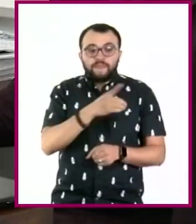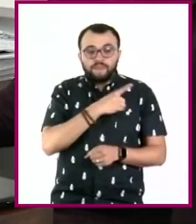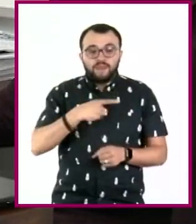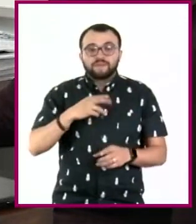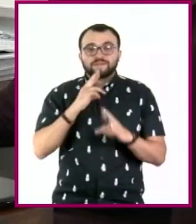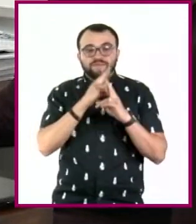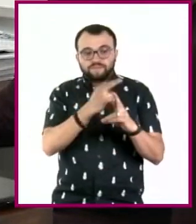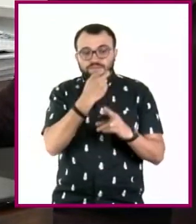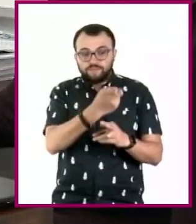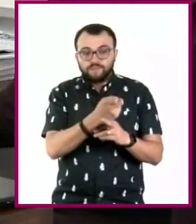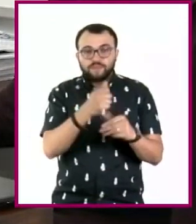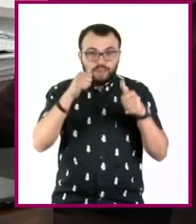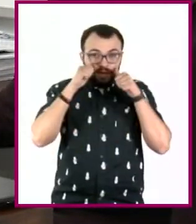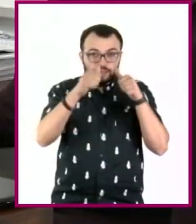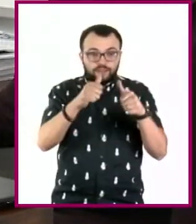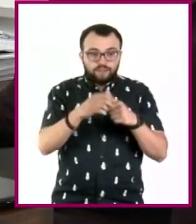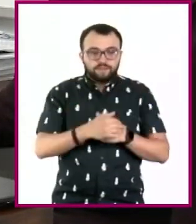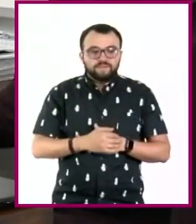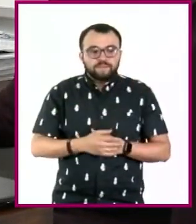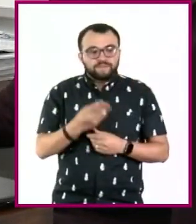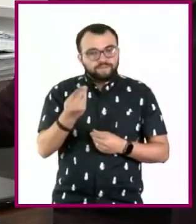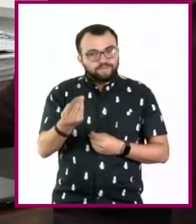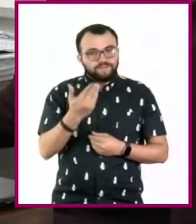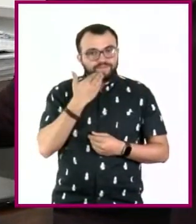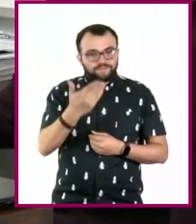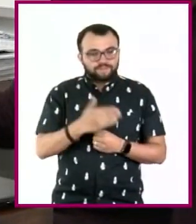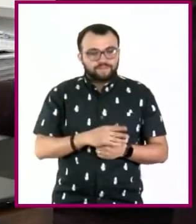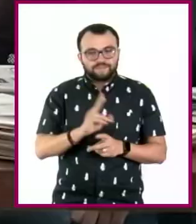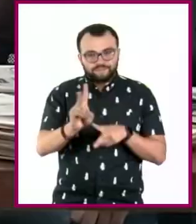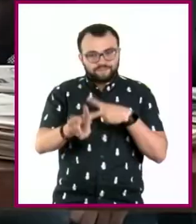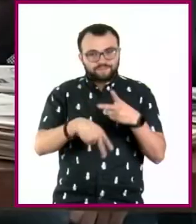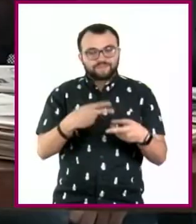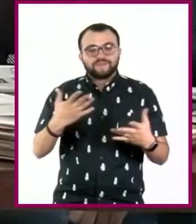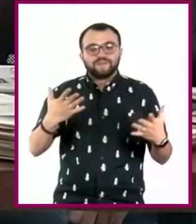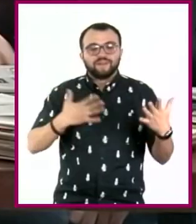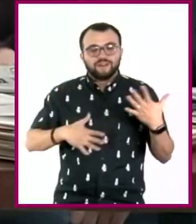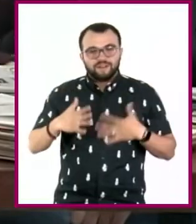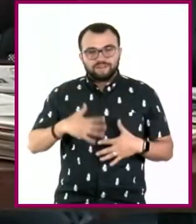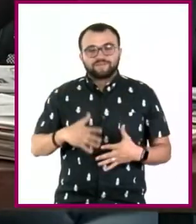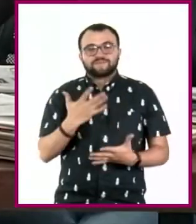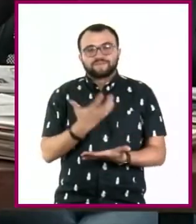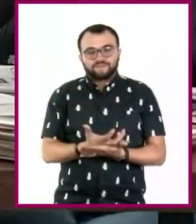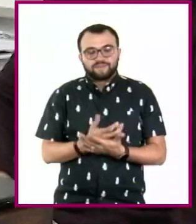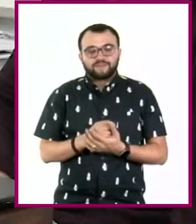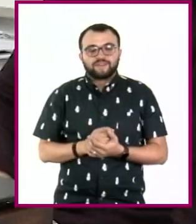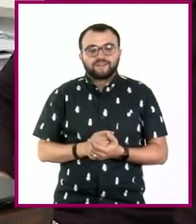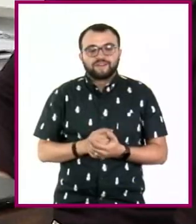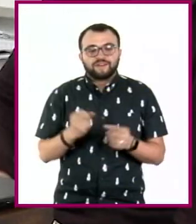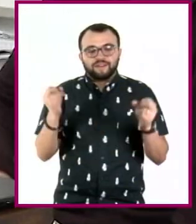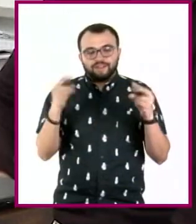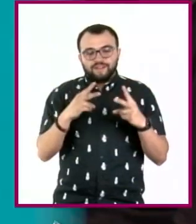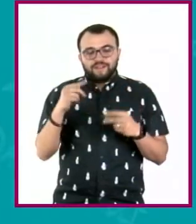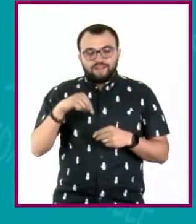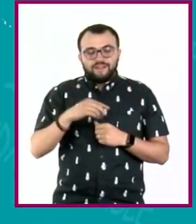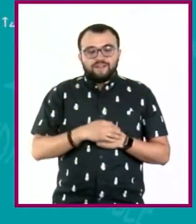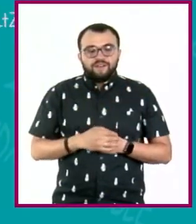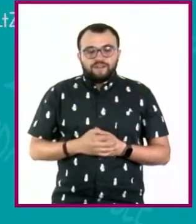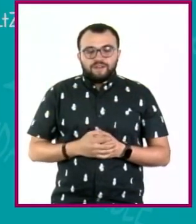estar atentos a los comentarios. Muy bien, vayamos a descansar. Vale, nos seguimos viendo por acá. Sí.